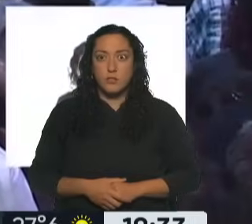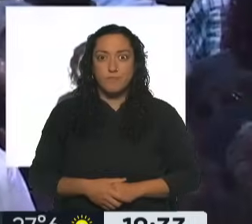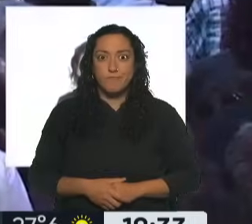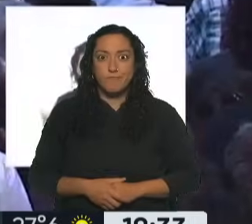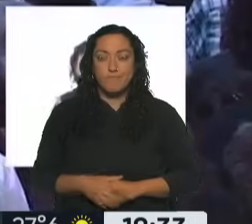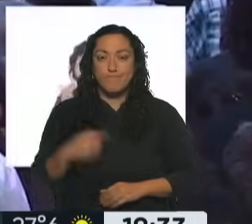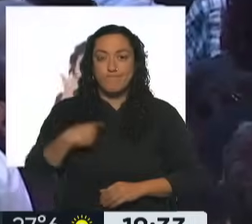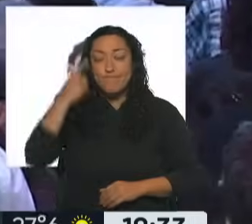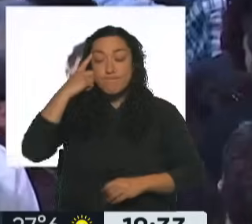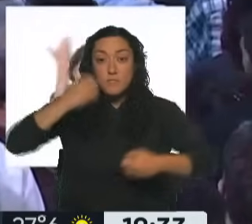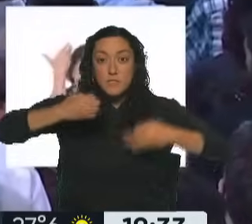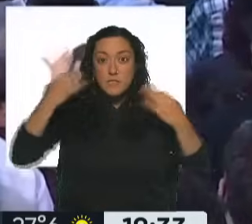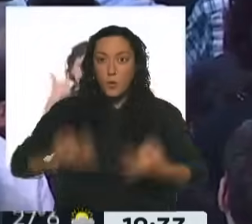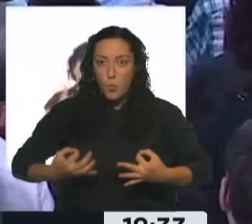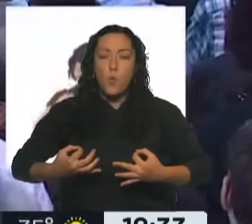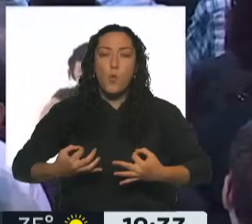convencido